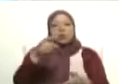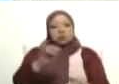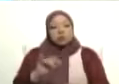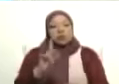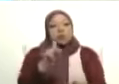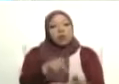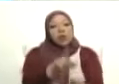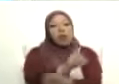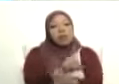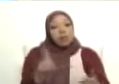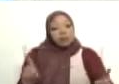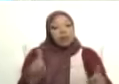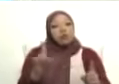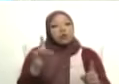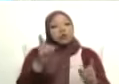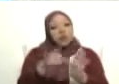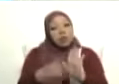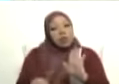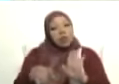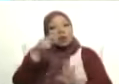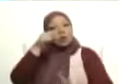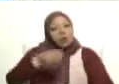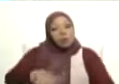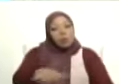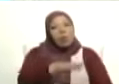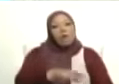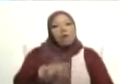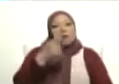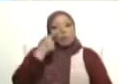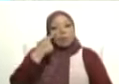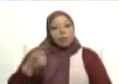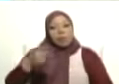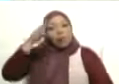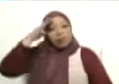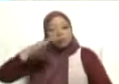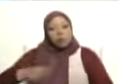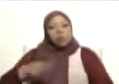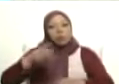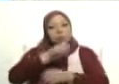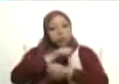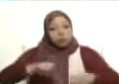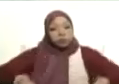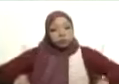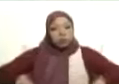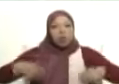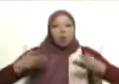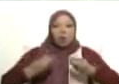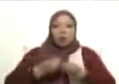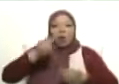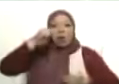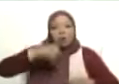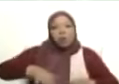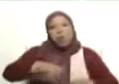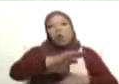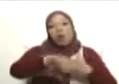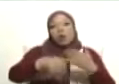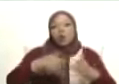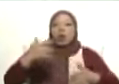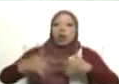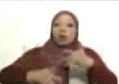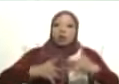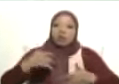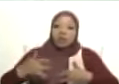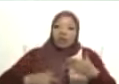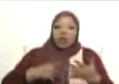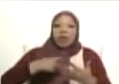protagónica. Y ahí está el pueblo, pues. Lo vimos también la Fuerza Armada a ese pueblo y bueno, toda la jornada del Plan